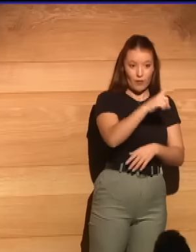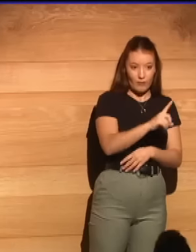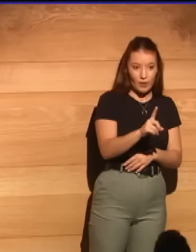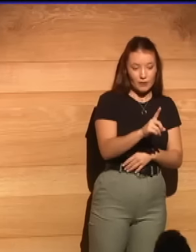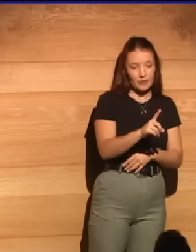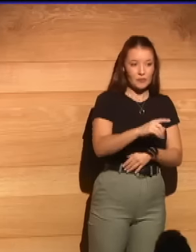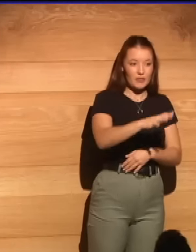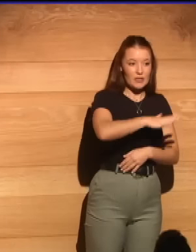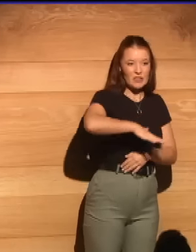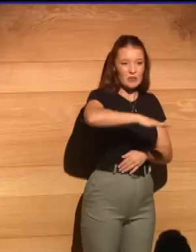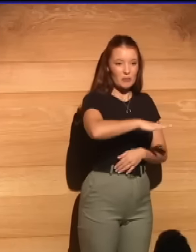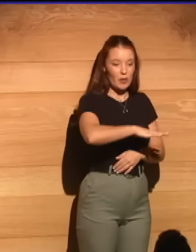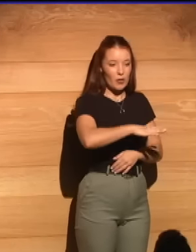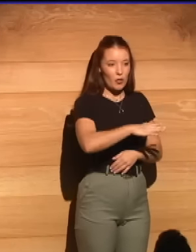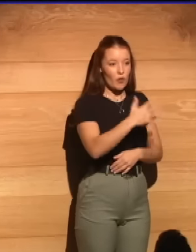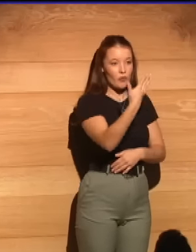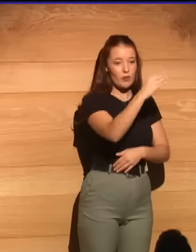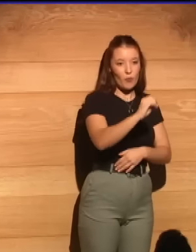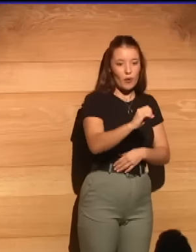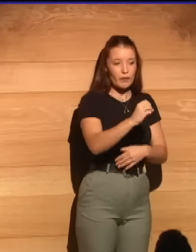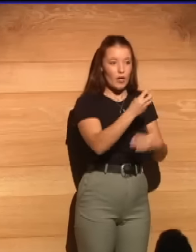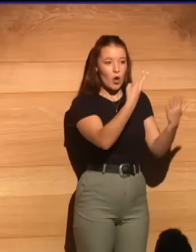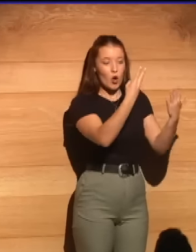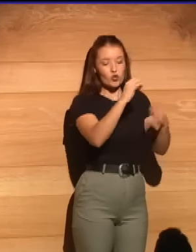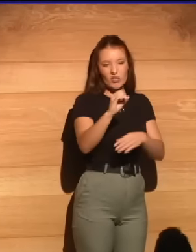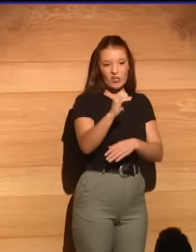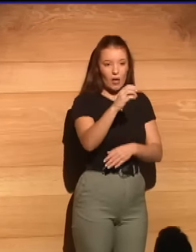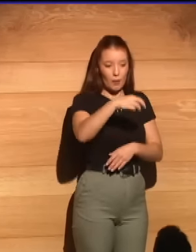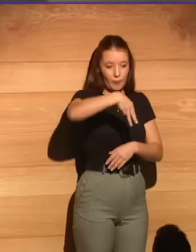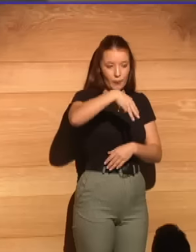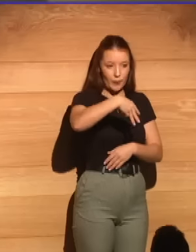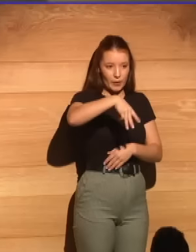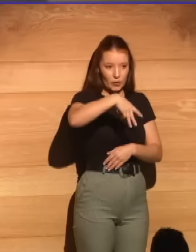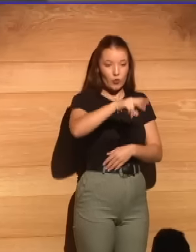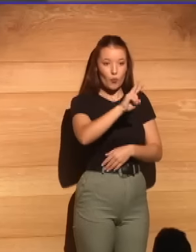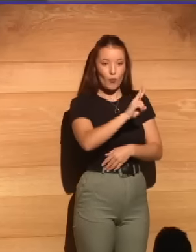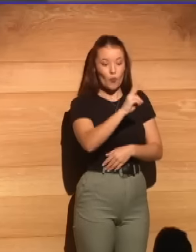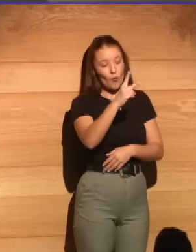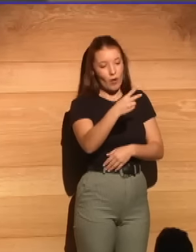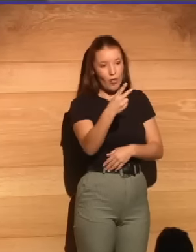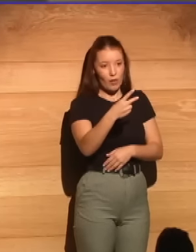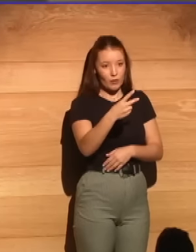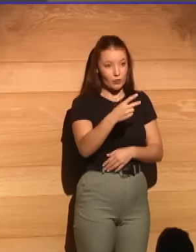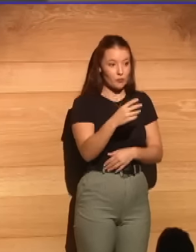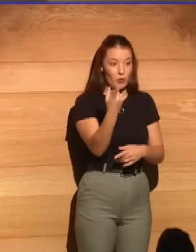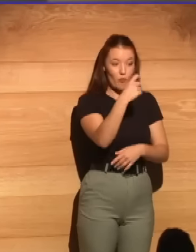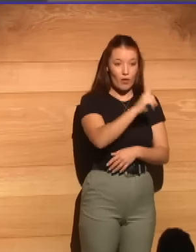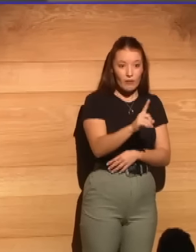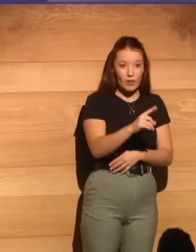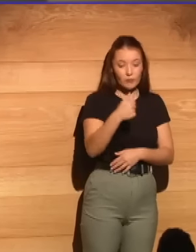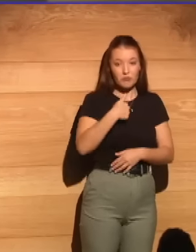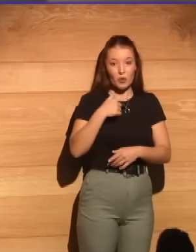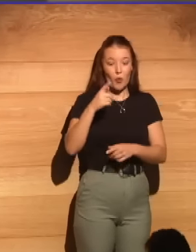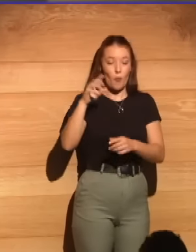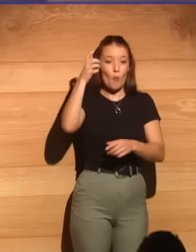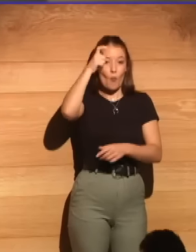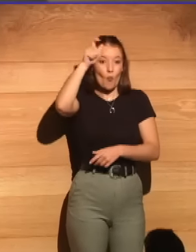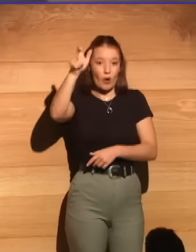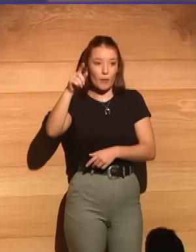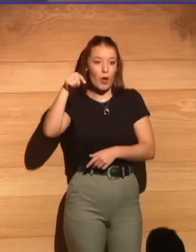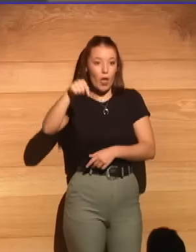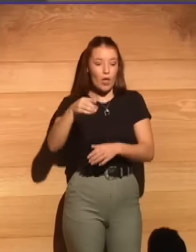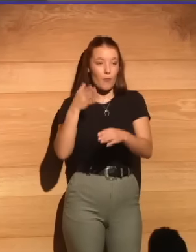50-80 metros cuadrados, por el mismo precio me voy a una provincia y tengo una casa con jardín. Por lo tanto, vamos a ver también nuevas dinámicas